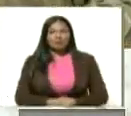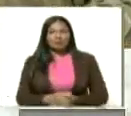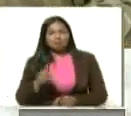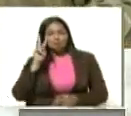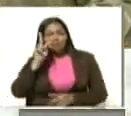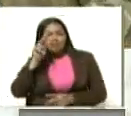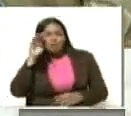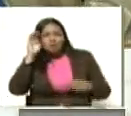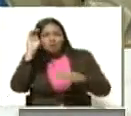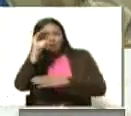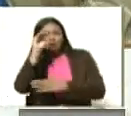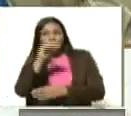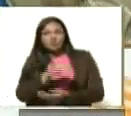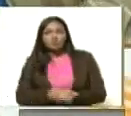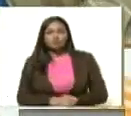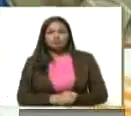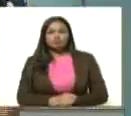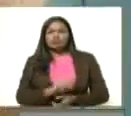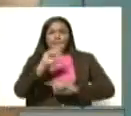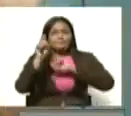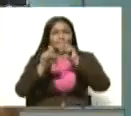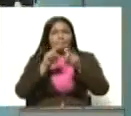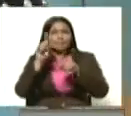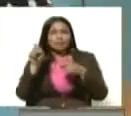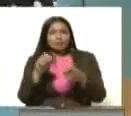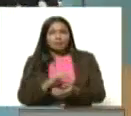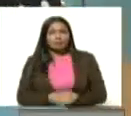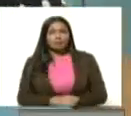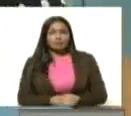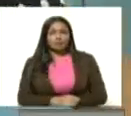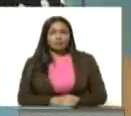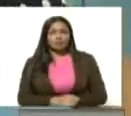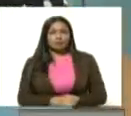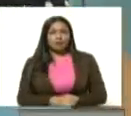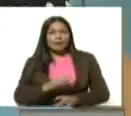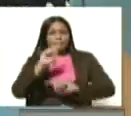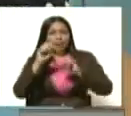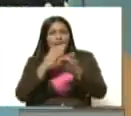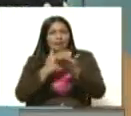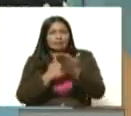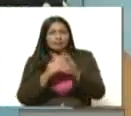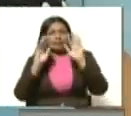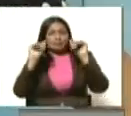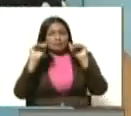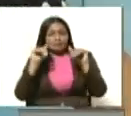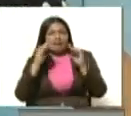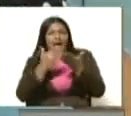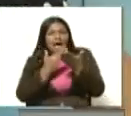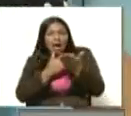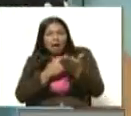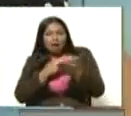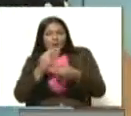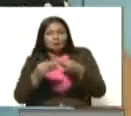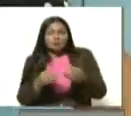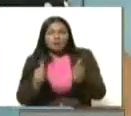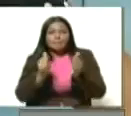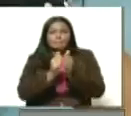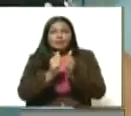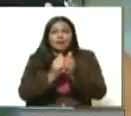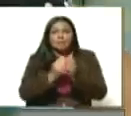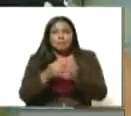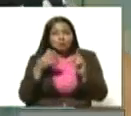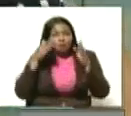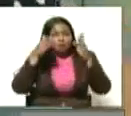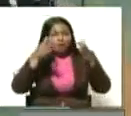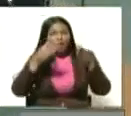futuro. Diputada, le preguntan por aquí, antes de irnos a despedirla, ¿cómo hace una pareja de homosexuales para orientar